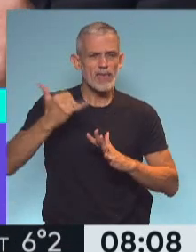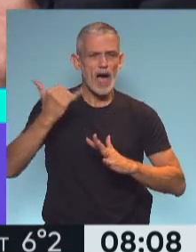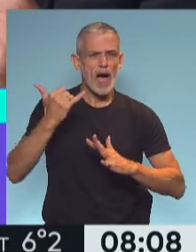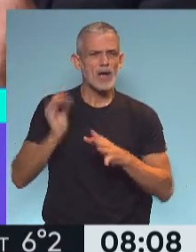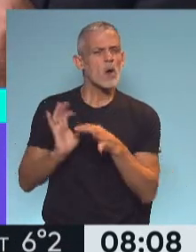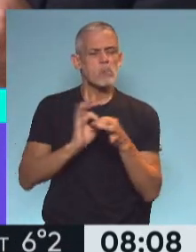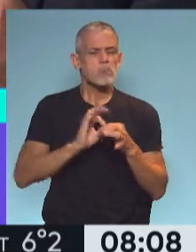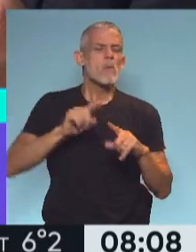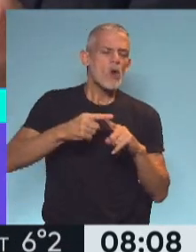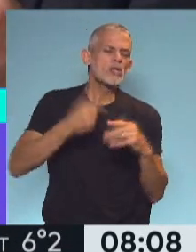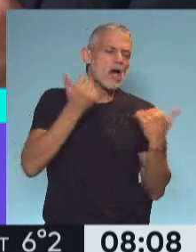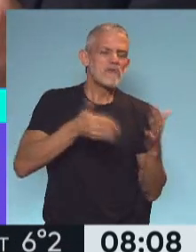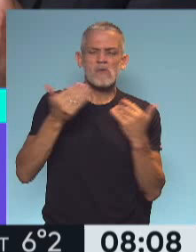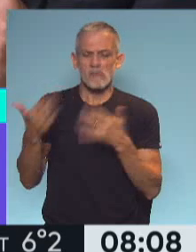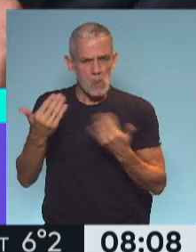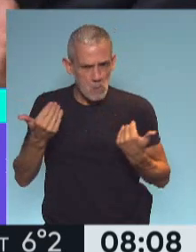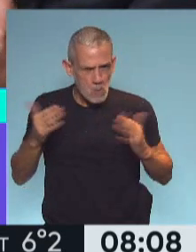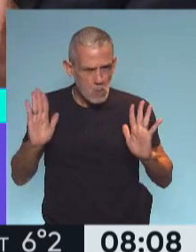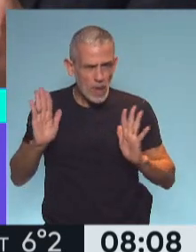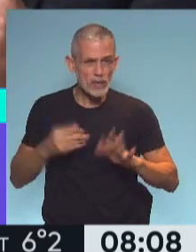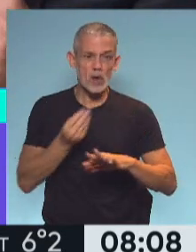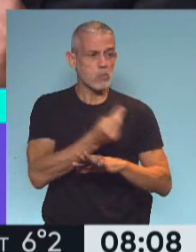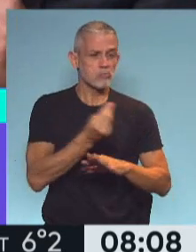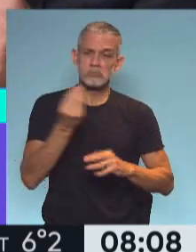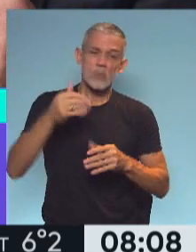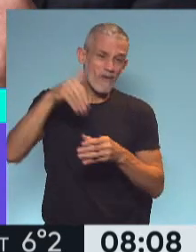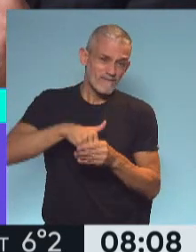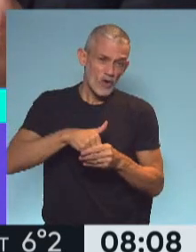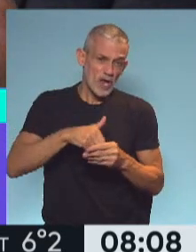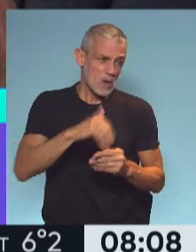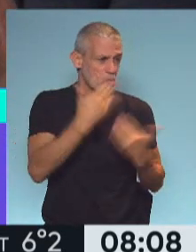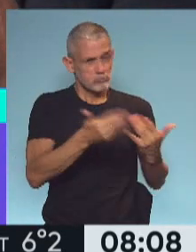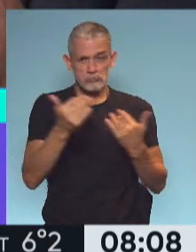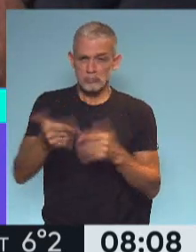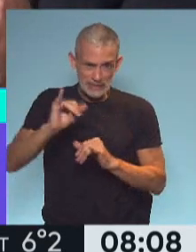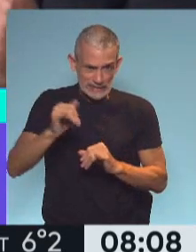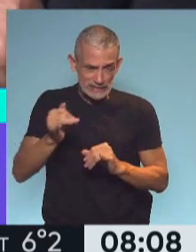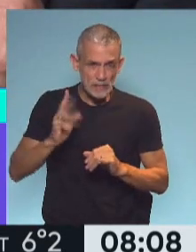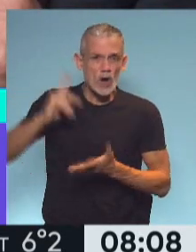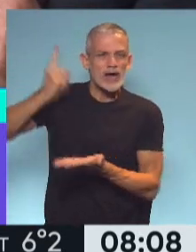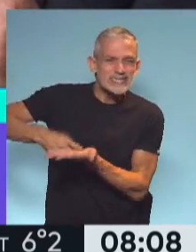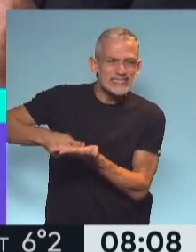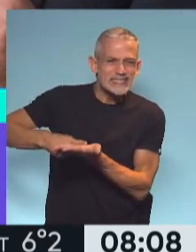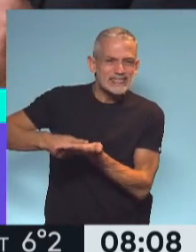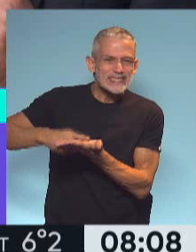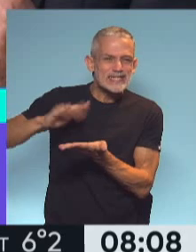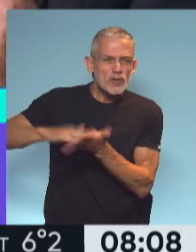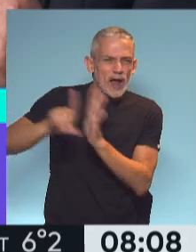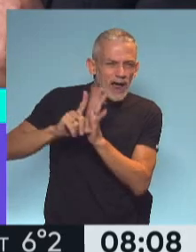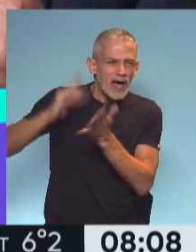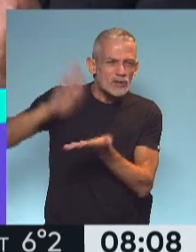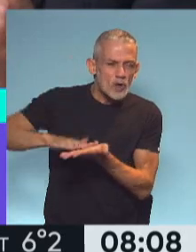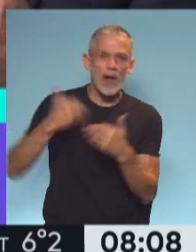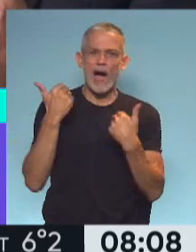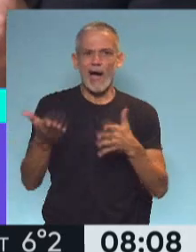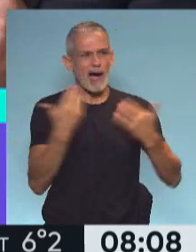afinidad política, puede postular, puede votar un candidato incluso. Lo que no puede es dictar sentencias, dictar fallos que